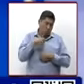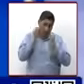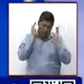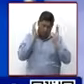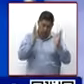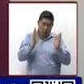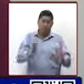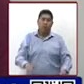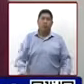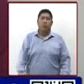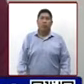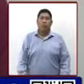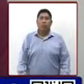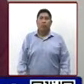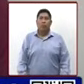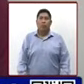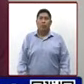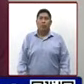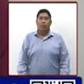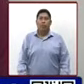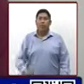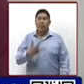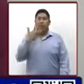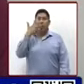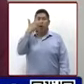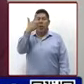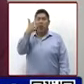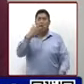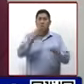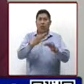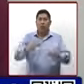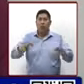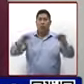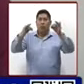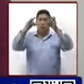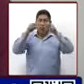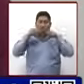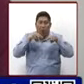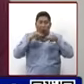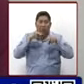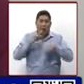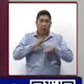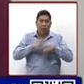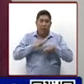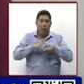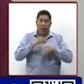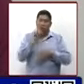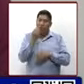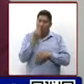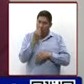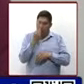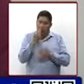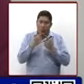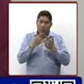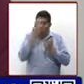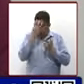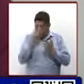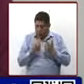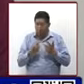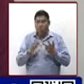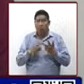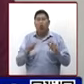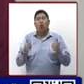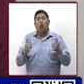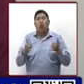Hay otros 3 indicadores que también nos tienen que llamar la atención. que es la alimentación, el sueño y el